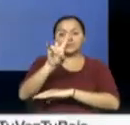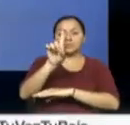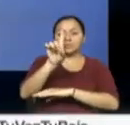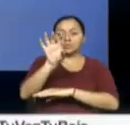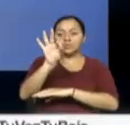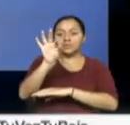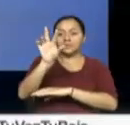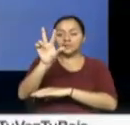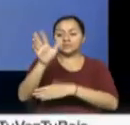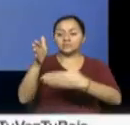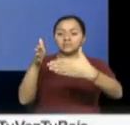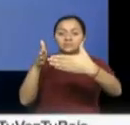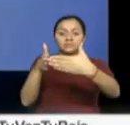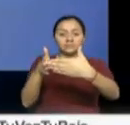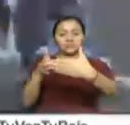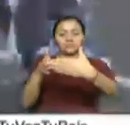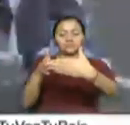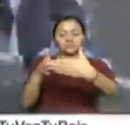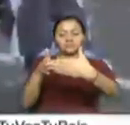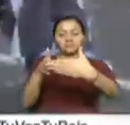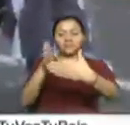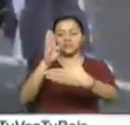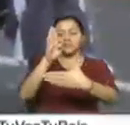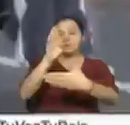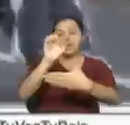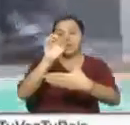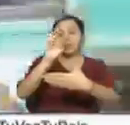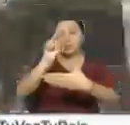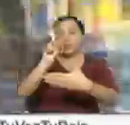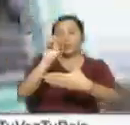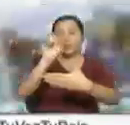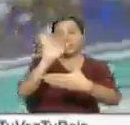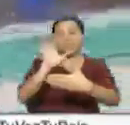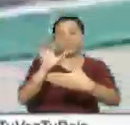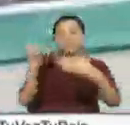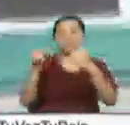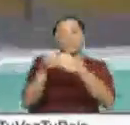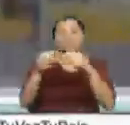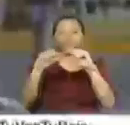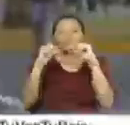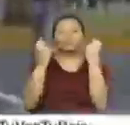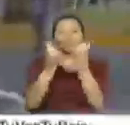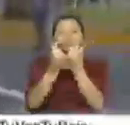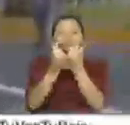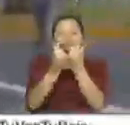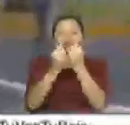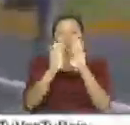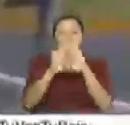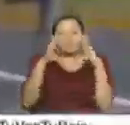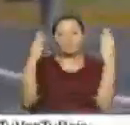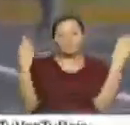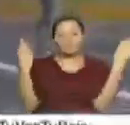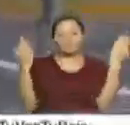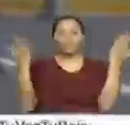N37-193, entre Villa Lengua y Carondelet. También en las oficinas de Grupo El Comercio de Guayaquil,